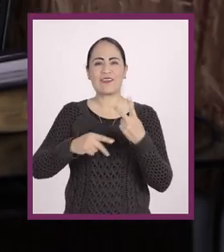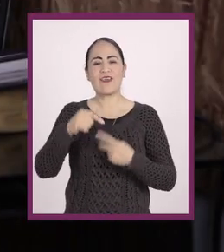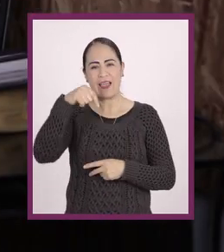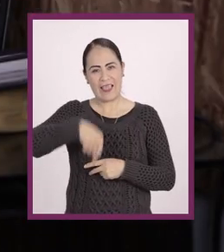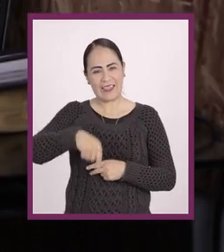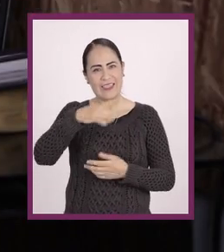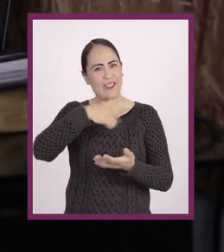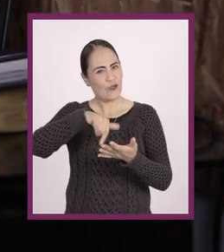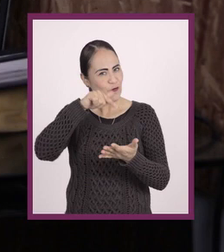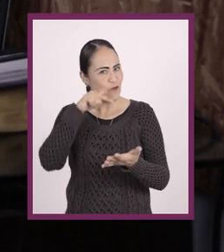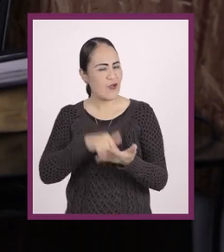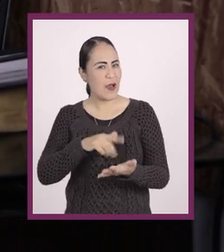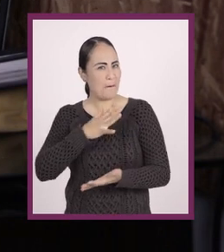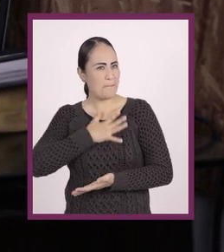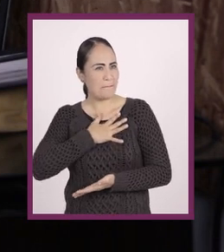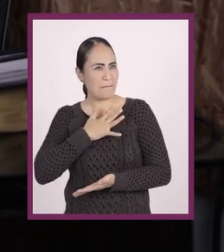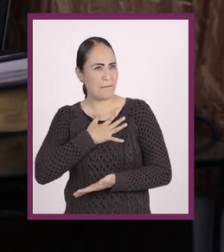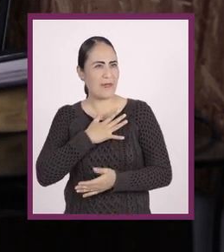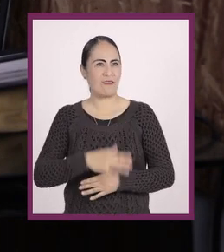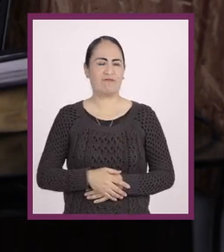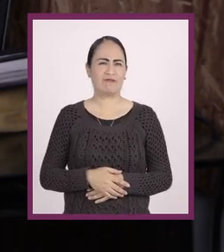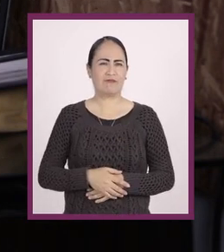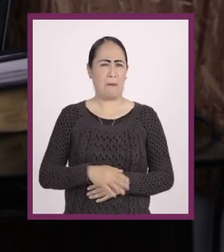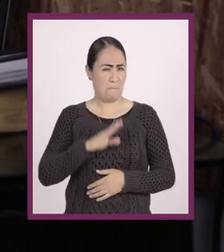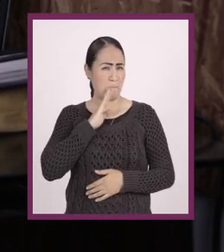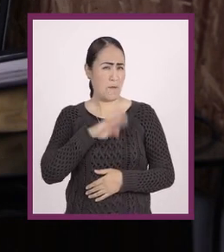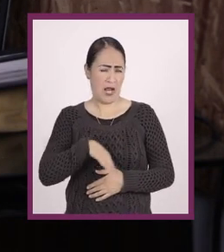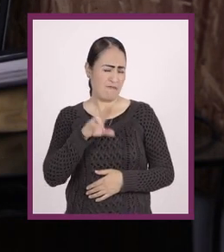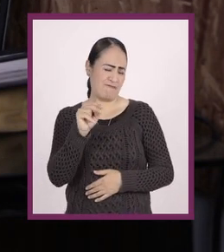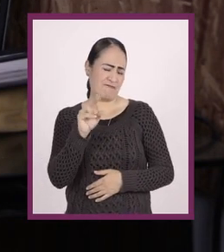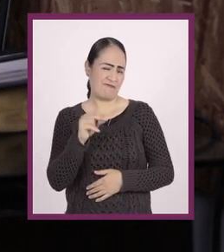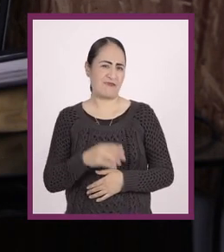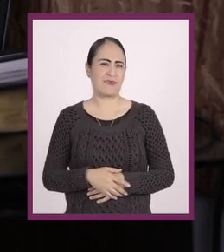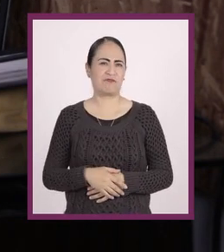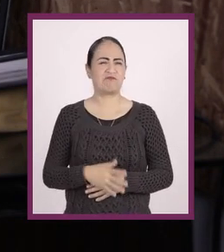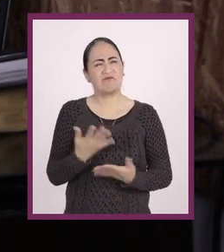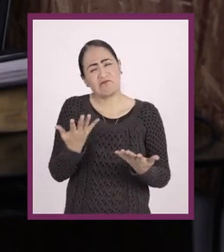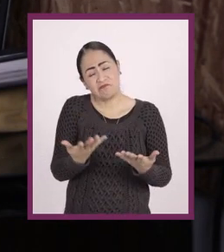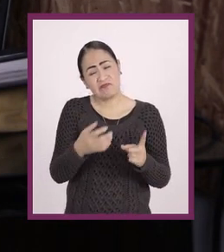bienvenidas y bienvenidos amigos y amigas a mi guarida